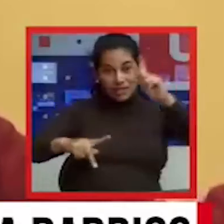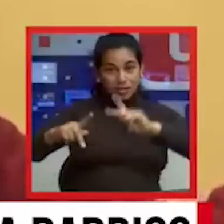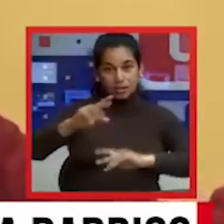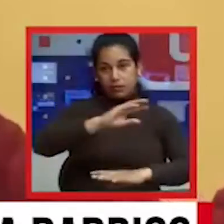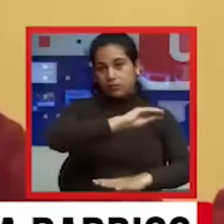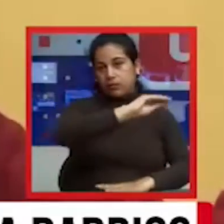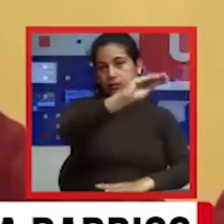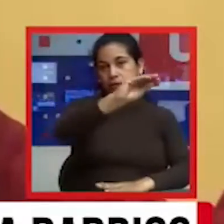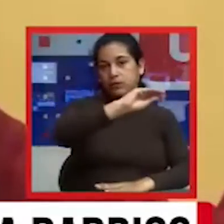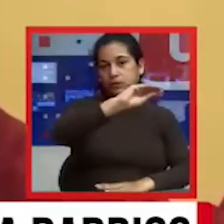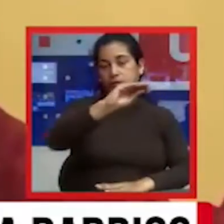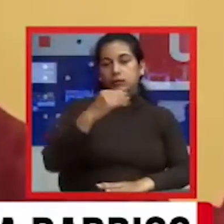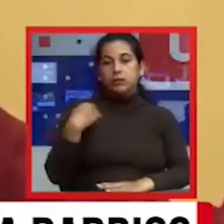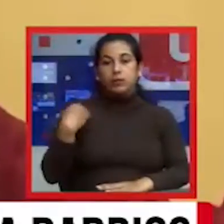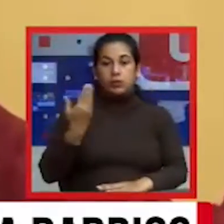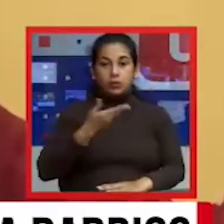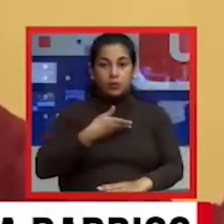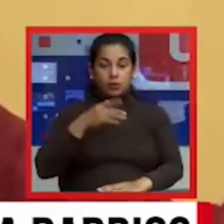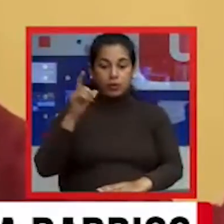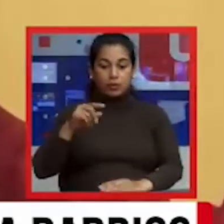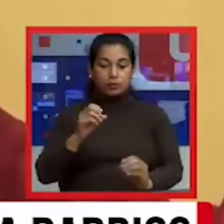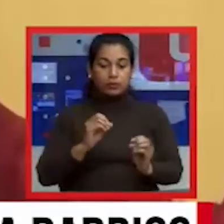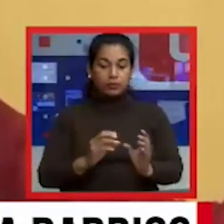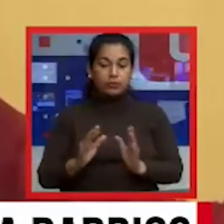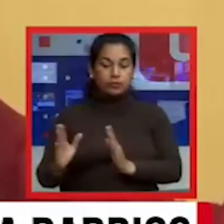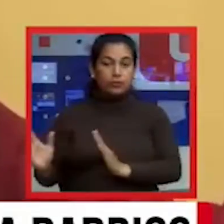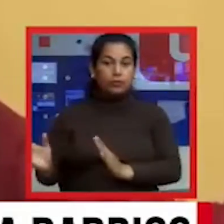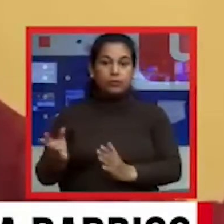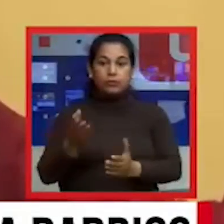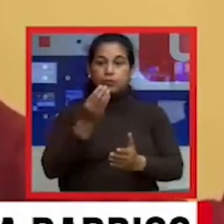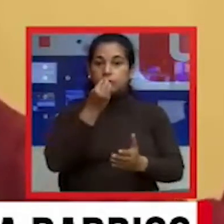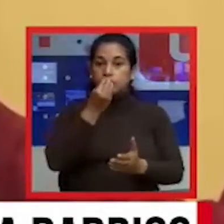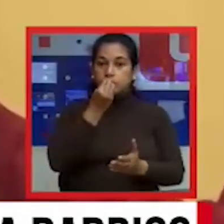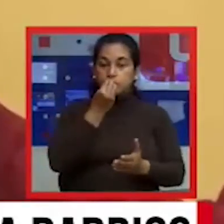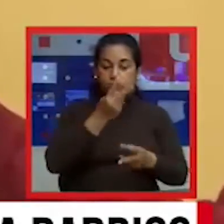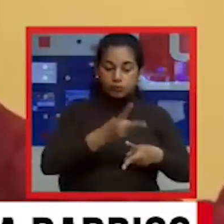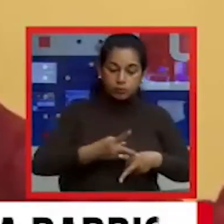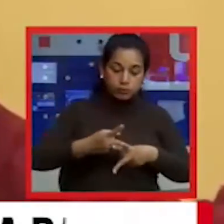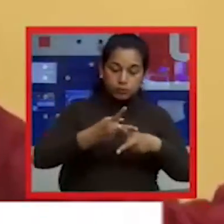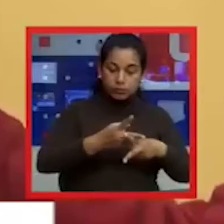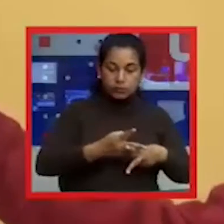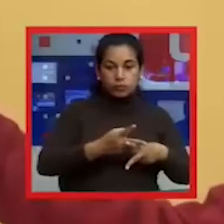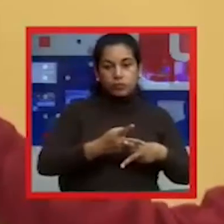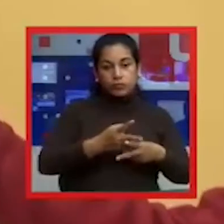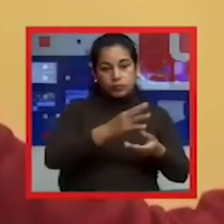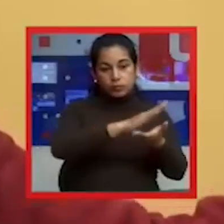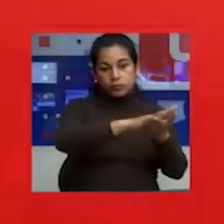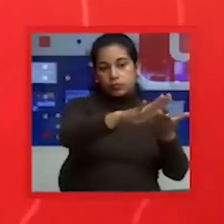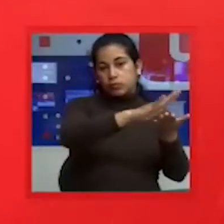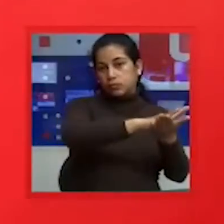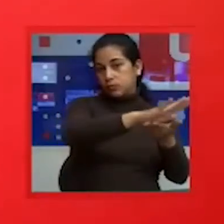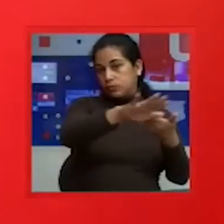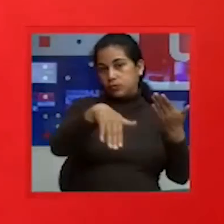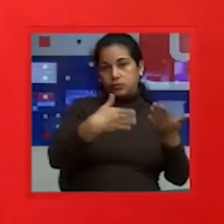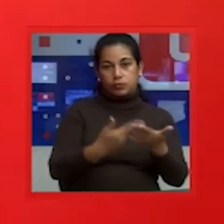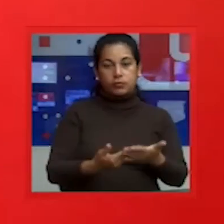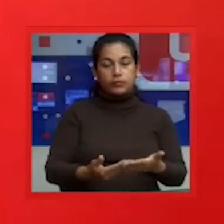de que también nosotros tenemos que organizar el tema de alimentación, cuidados, personal, serenaje, limpieza, todo aquello.